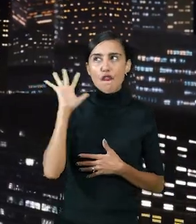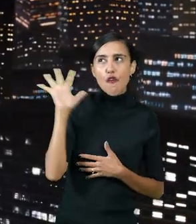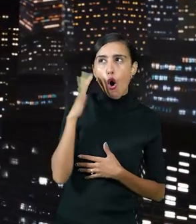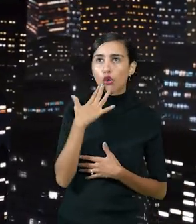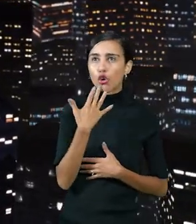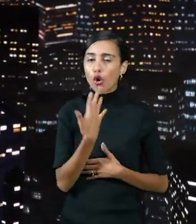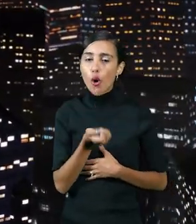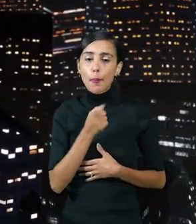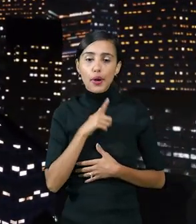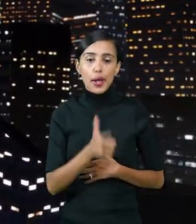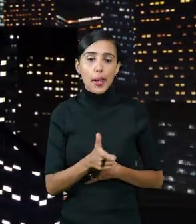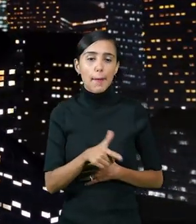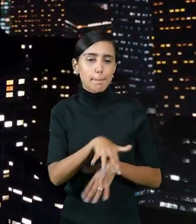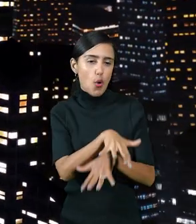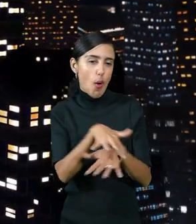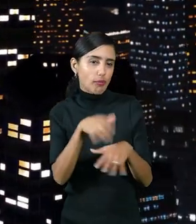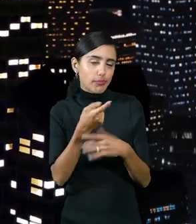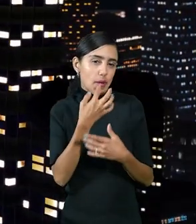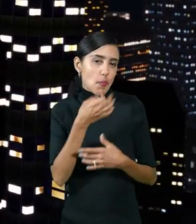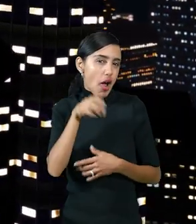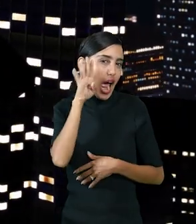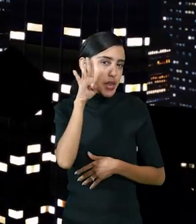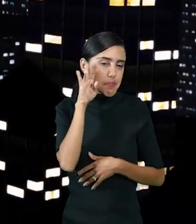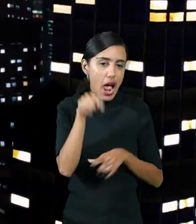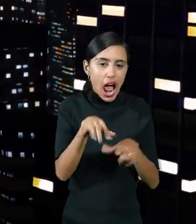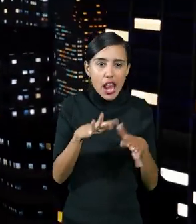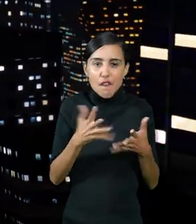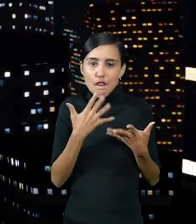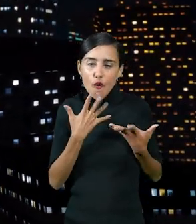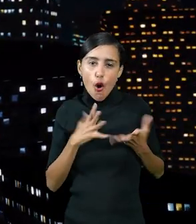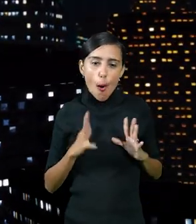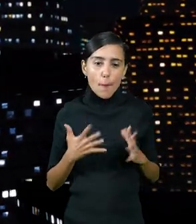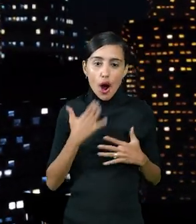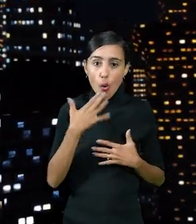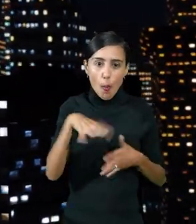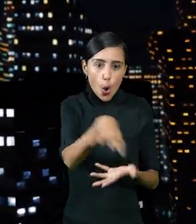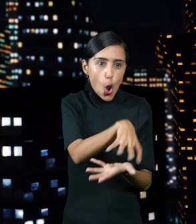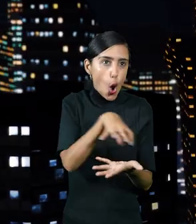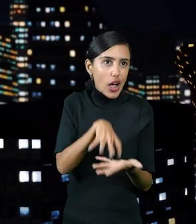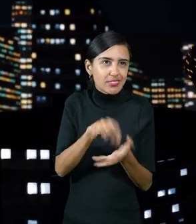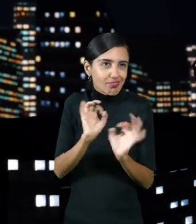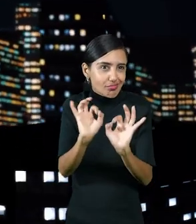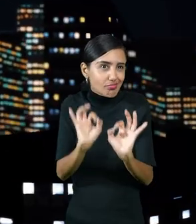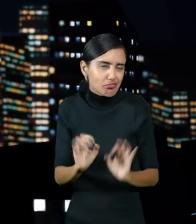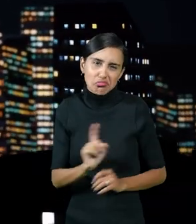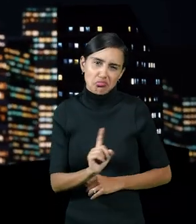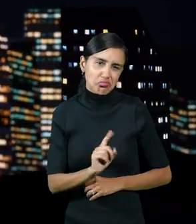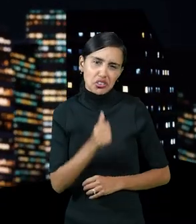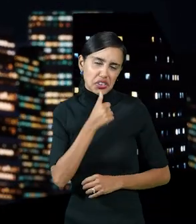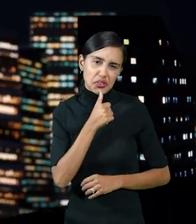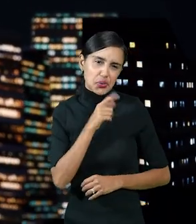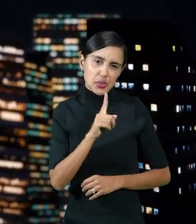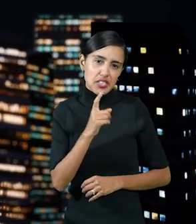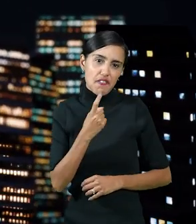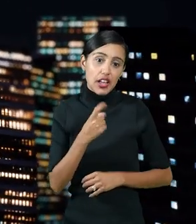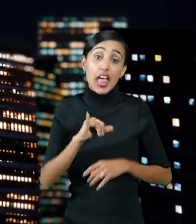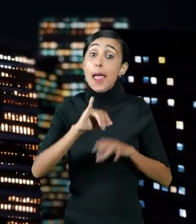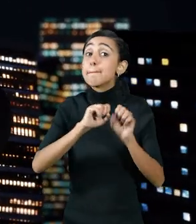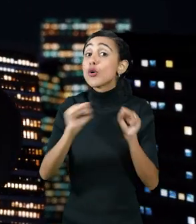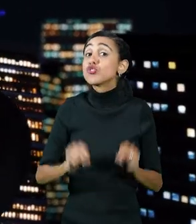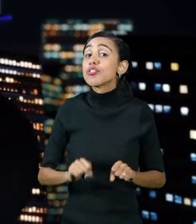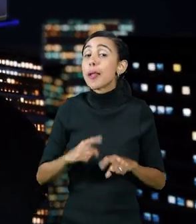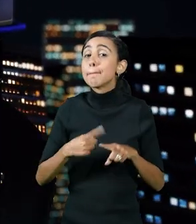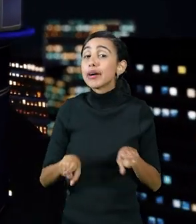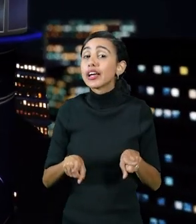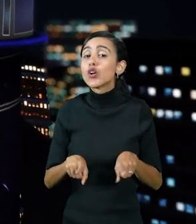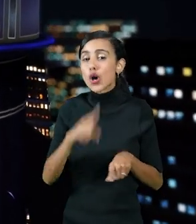realmente, por ejemplo, en el caso de una animación, o cómo va a ser exactamente la locación donde se va a filmar. Eso es imposible, pero sí, por lo